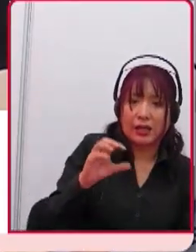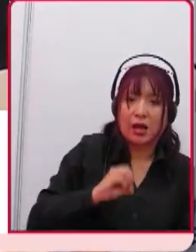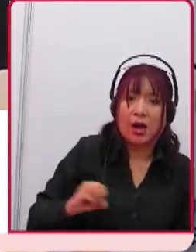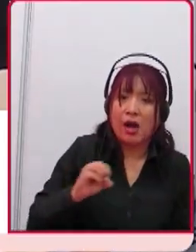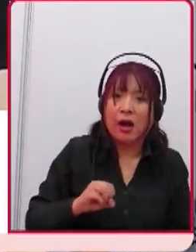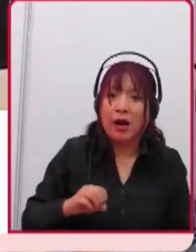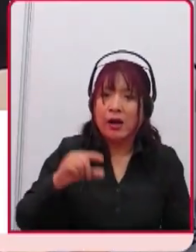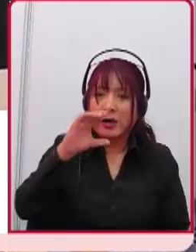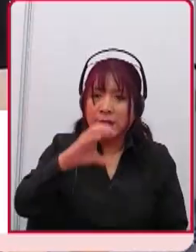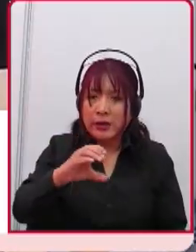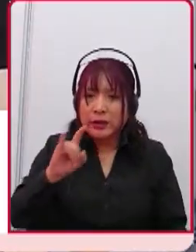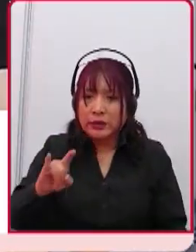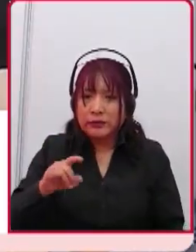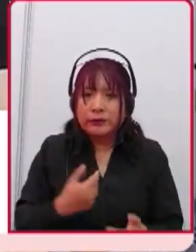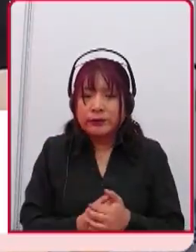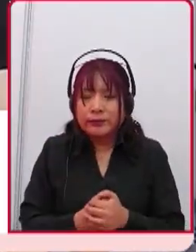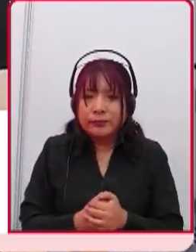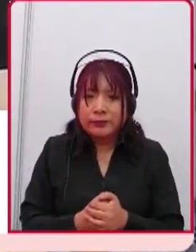Gracias, Diego. Y finalmente,